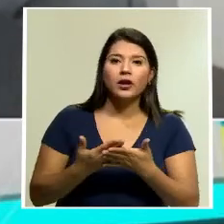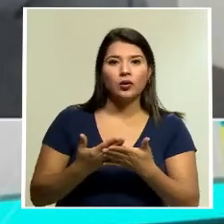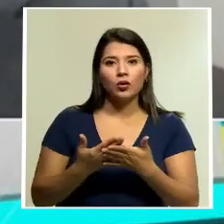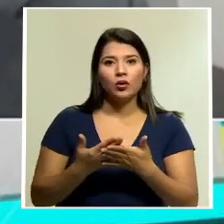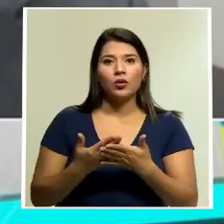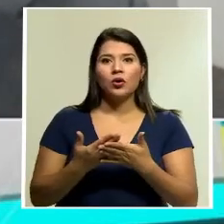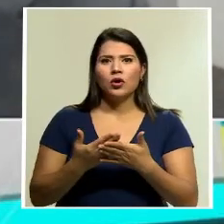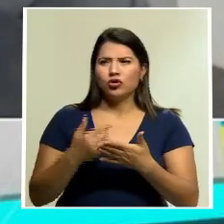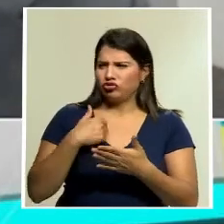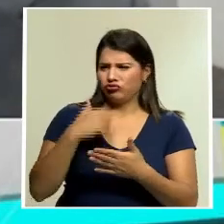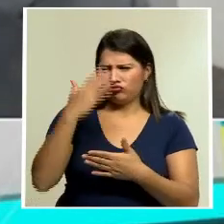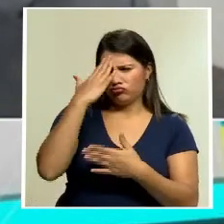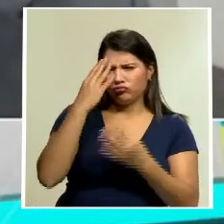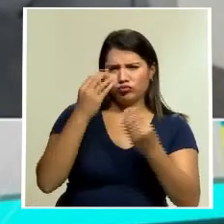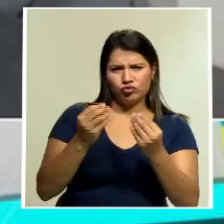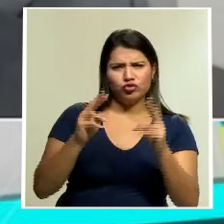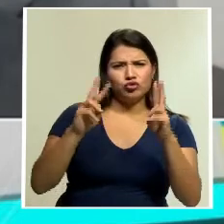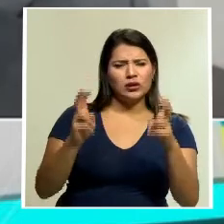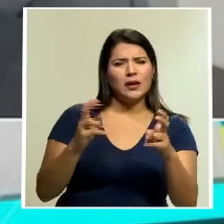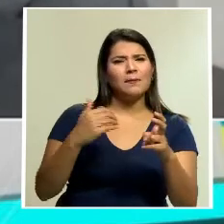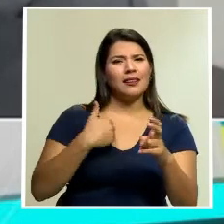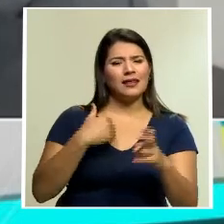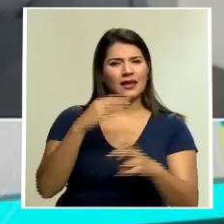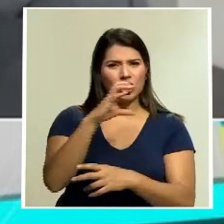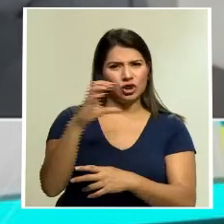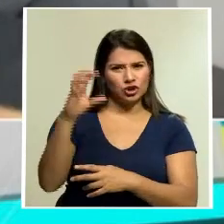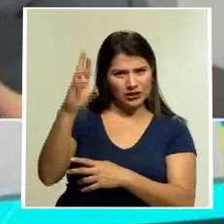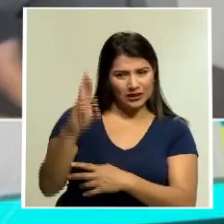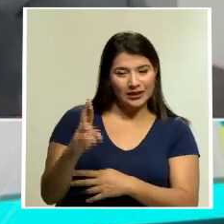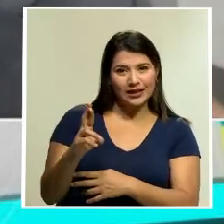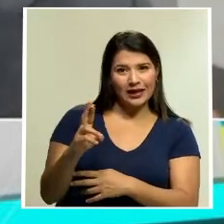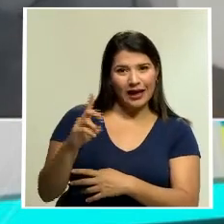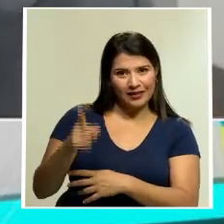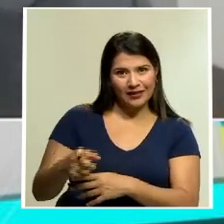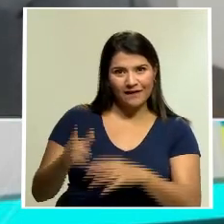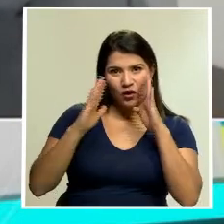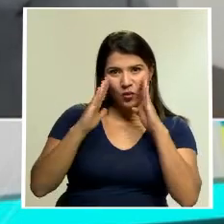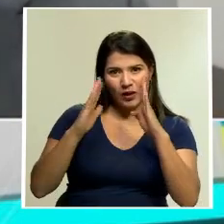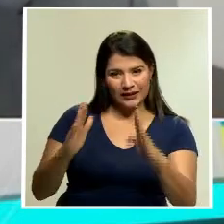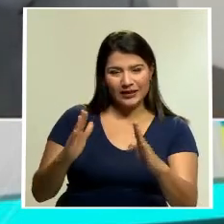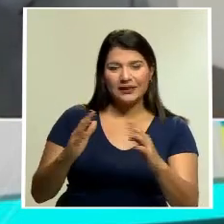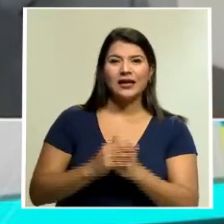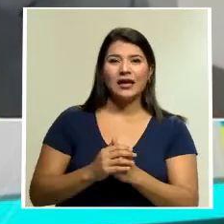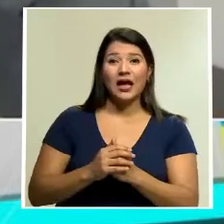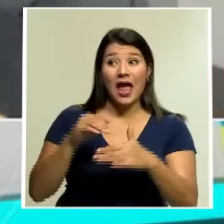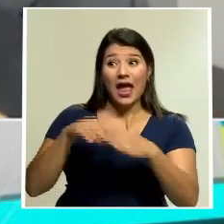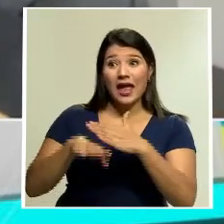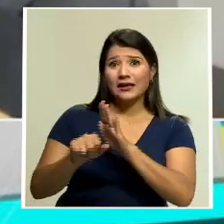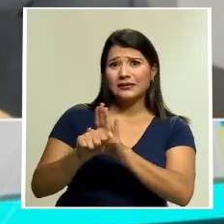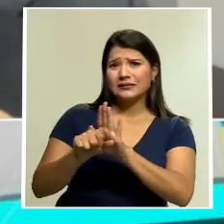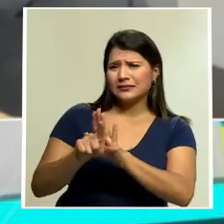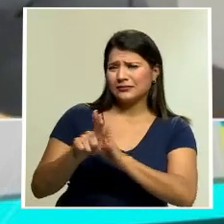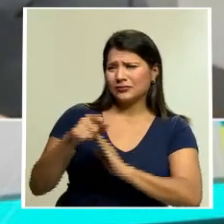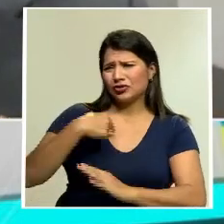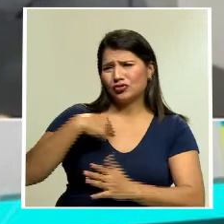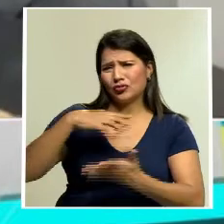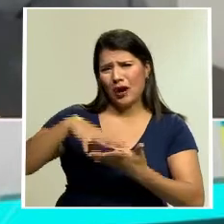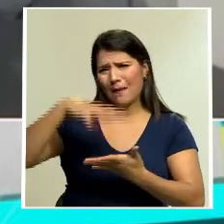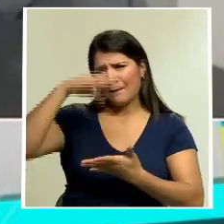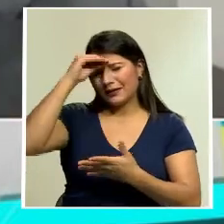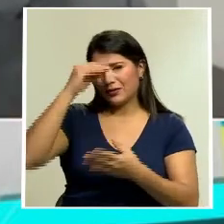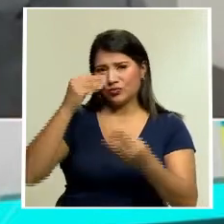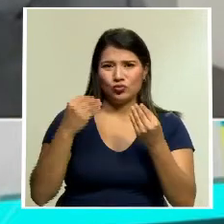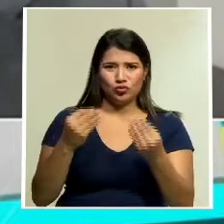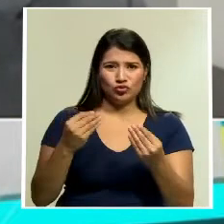con los temas país. Ahí esa ha sido una gran escuela. Ahí he aprendido lo